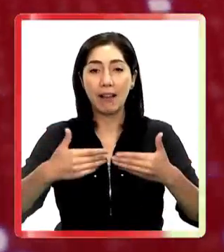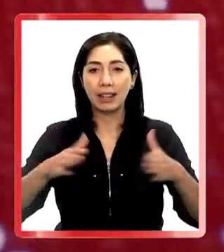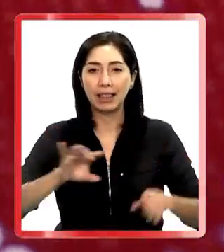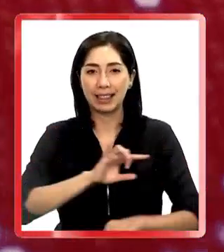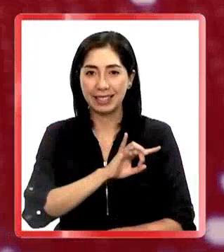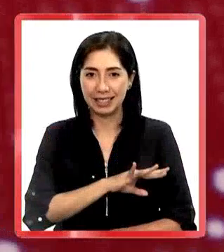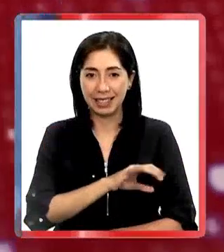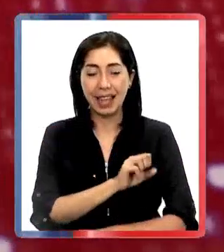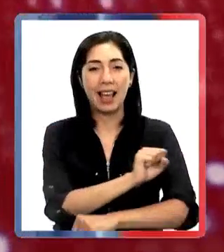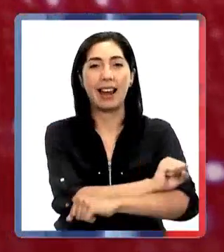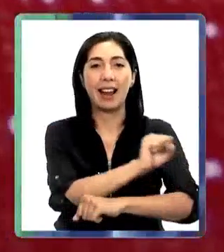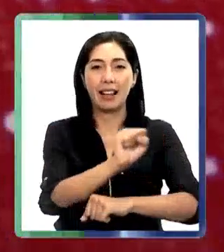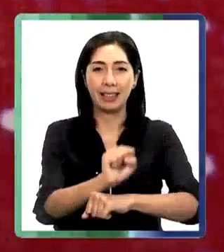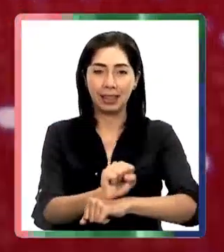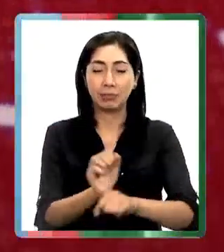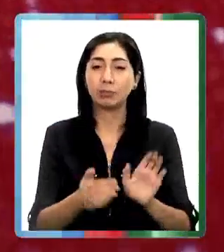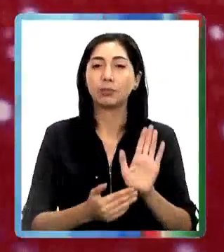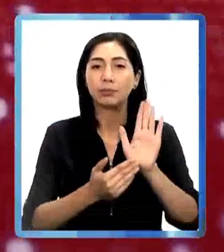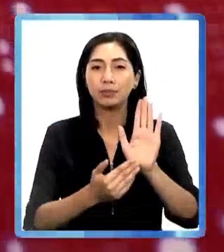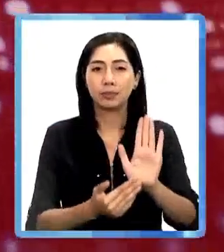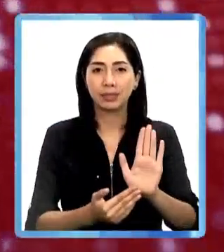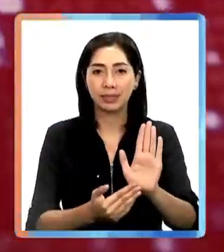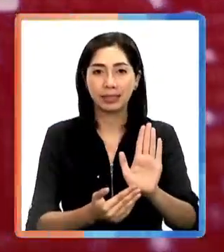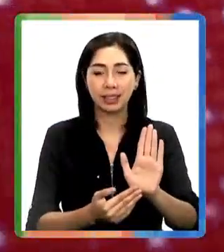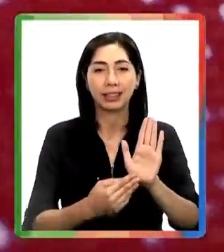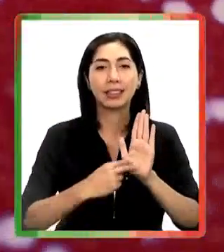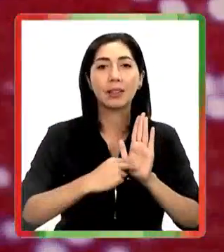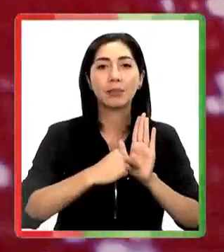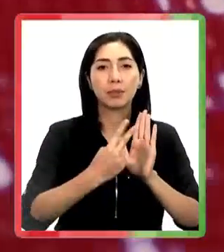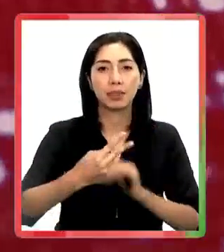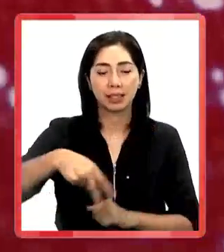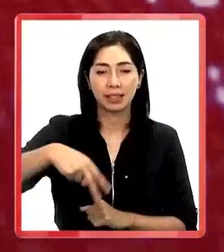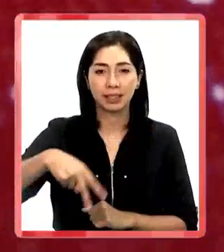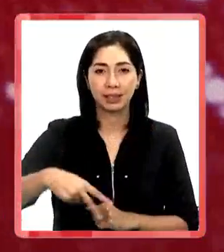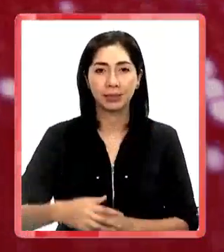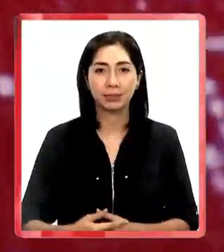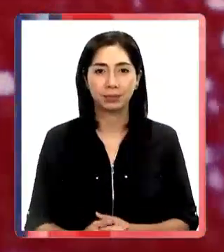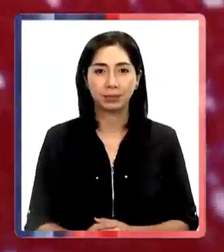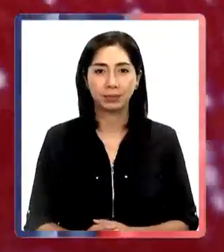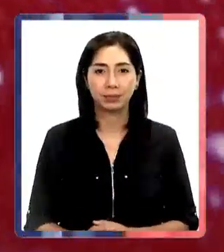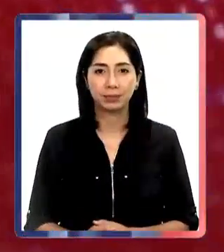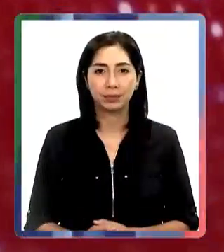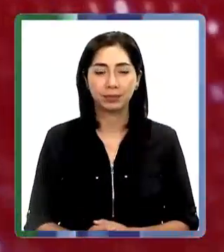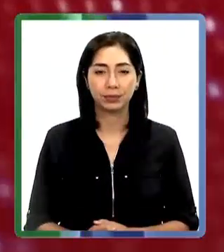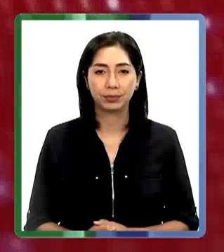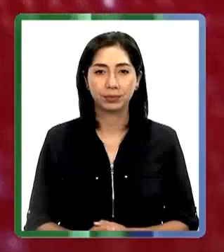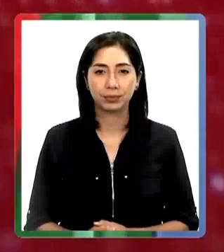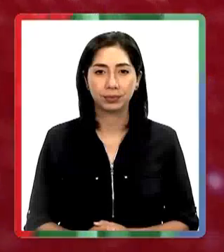Chile, Arcatel, presentó Portavoz Noticias.